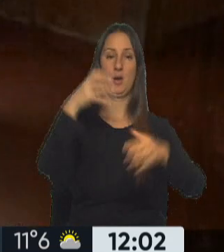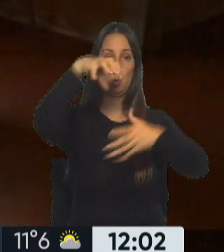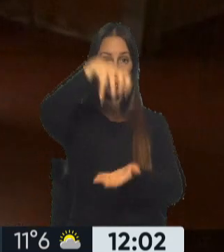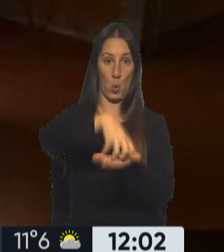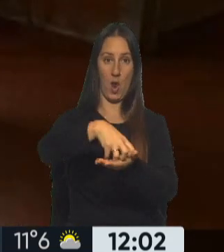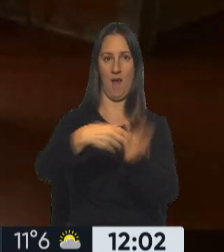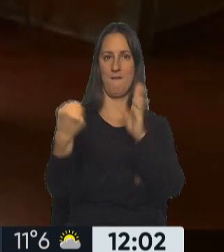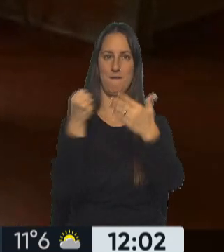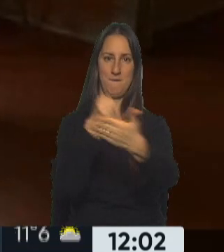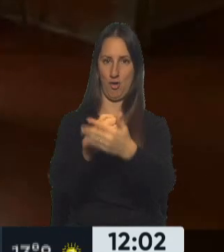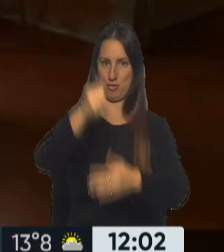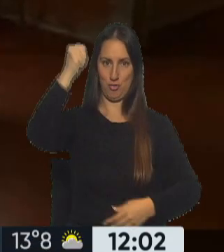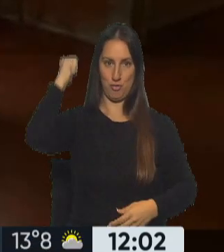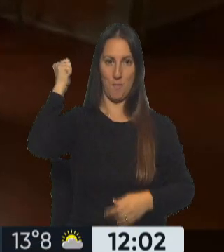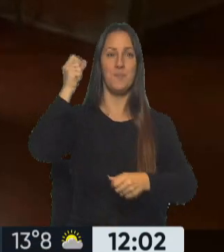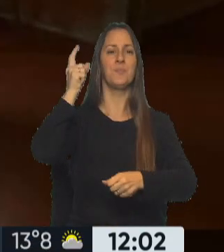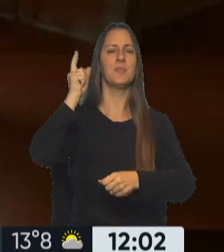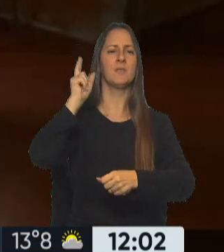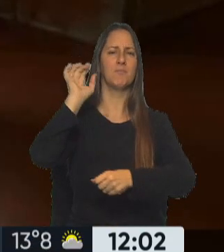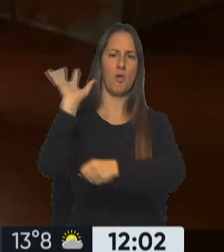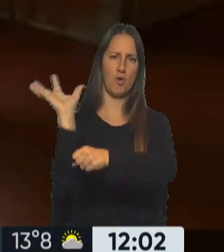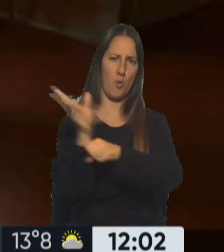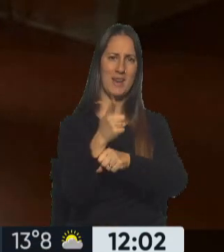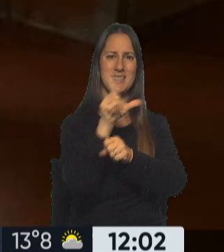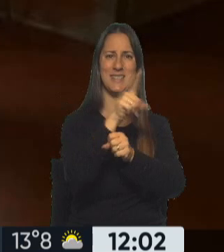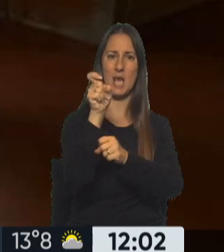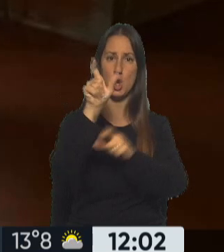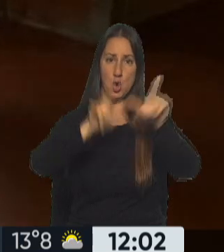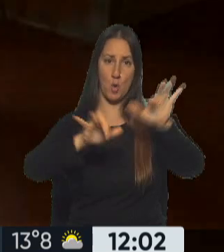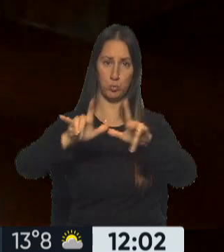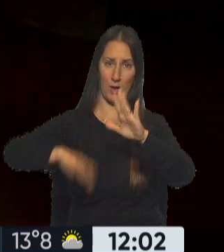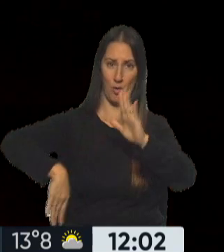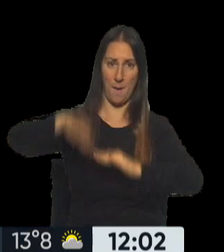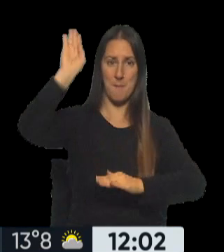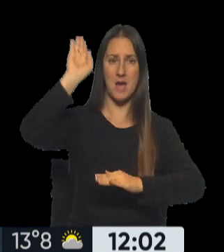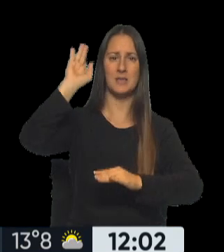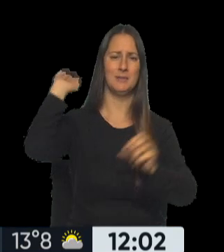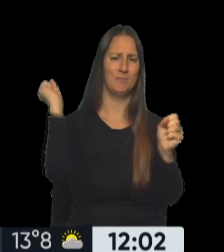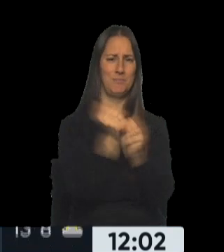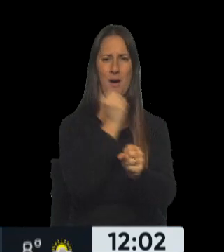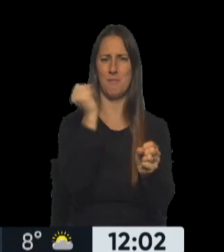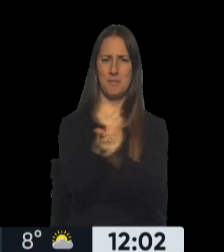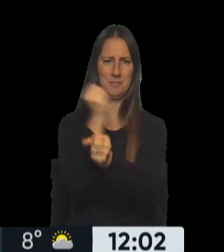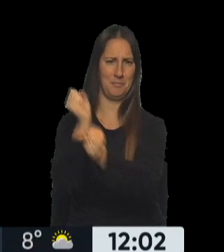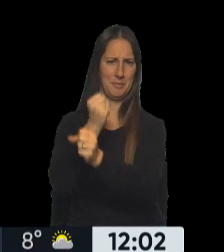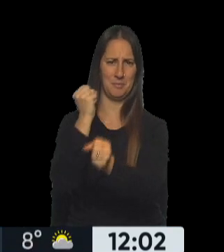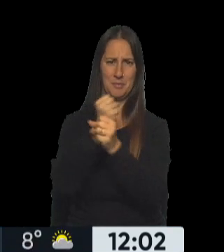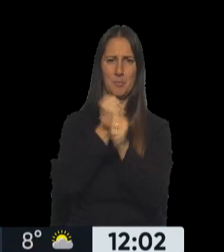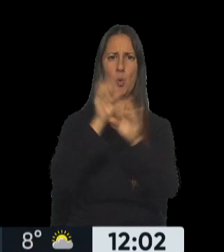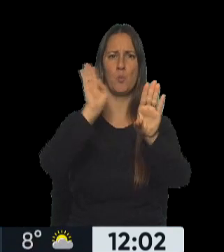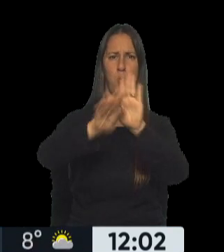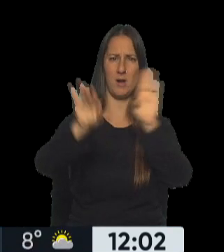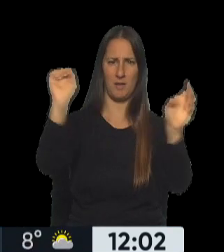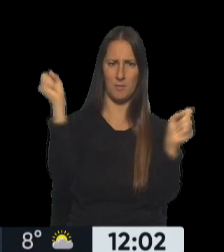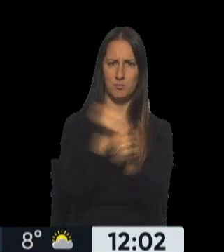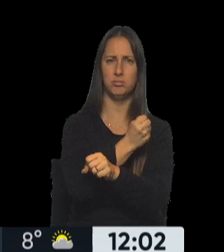esta escuela y además de robar más de 100 computadoras han producido muchísimos hechos de vandalismo rompieron puertas